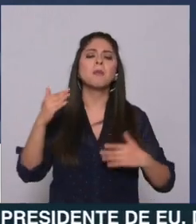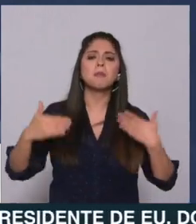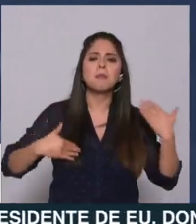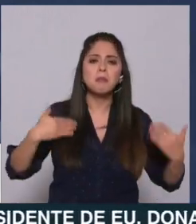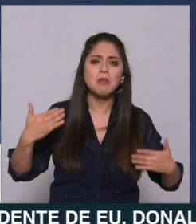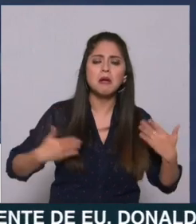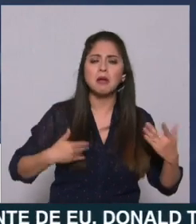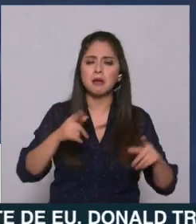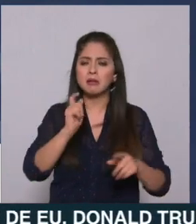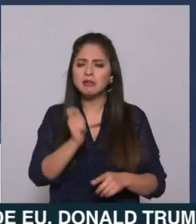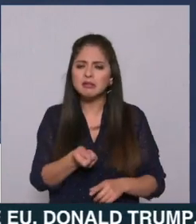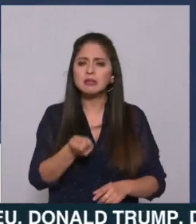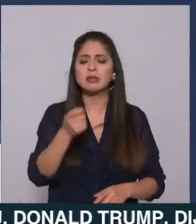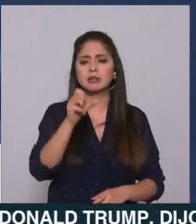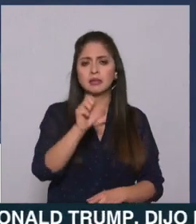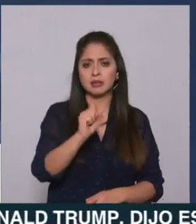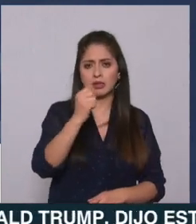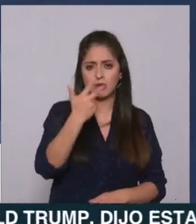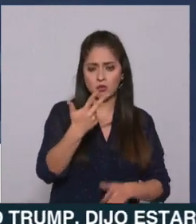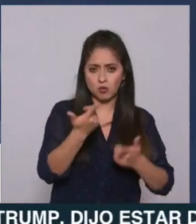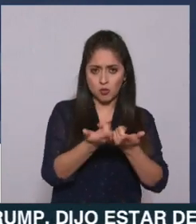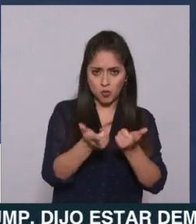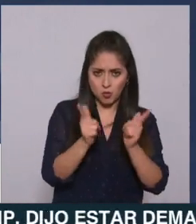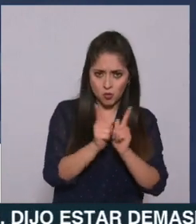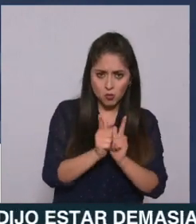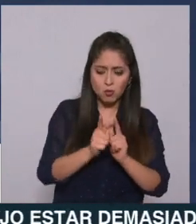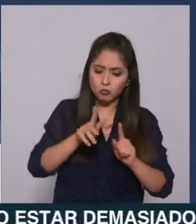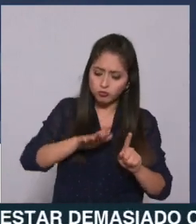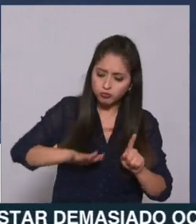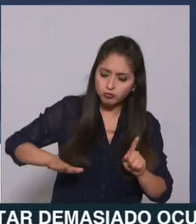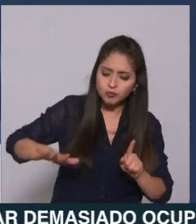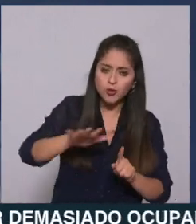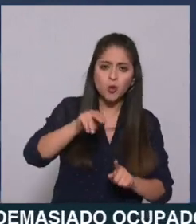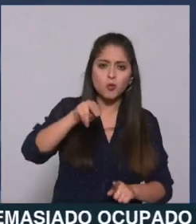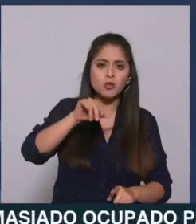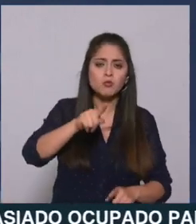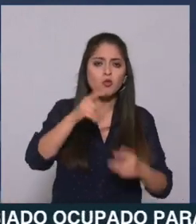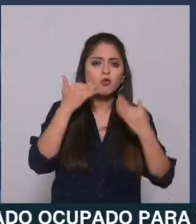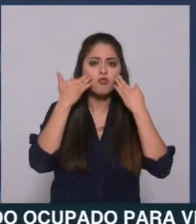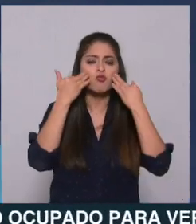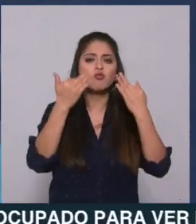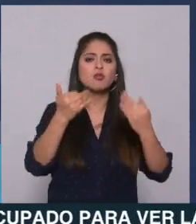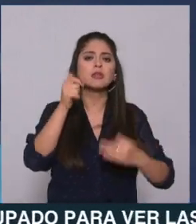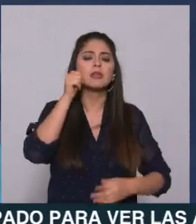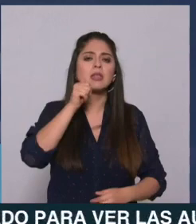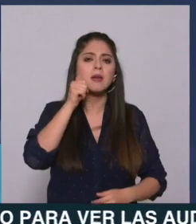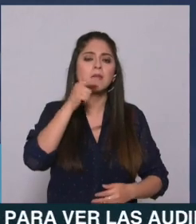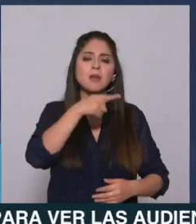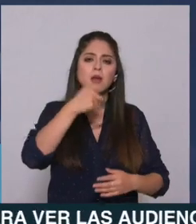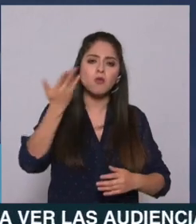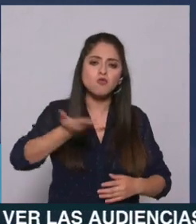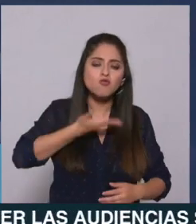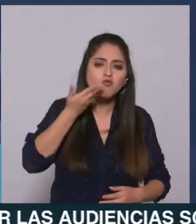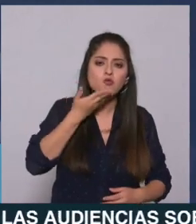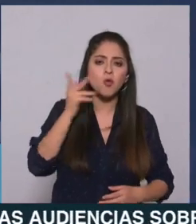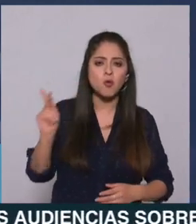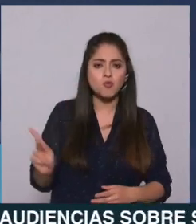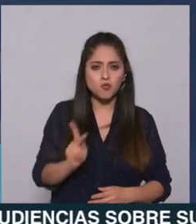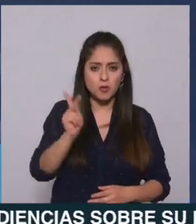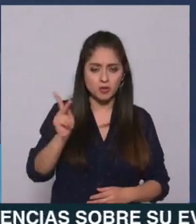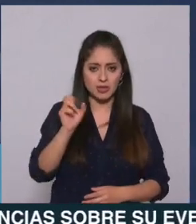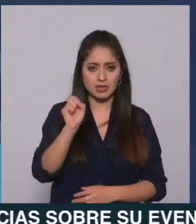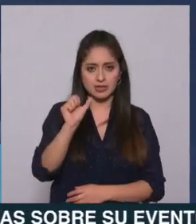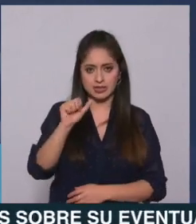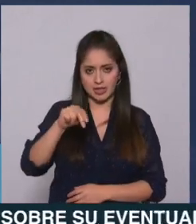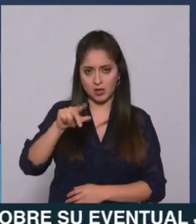es donde más de 68 grupos de danza desfilan en todo el municipio para mostrar la cultura y tradiciones de nuestro pueblo y de otros más. San Luis de la Paz,